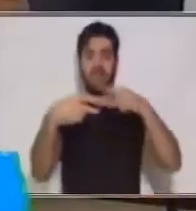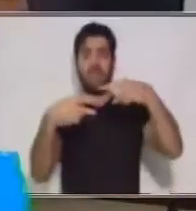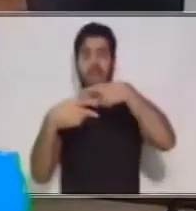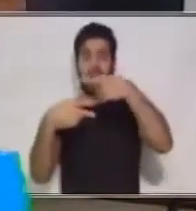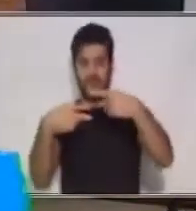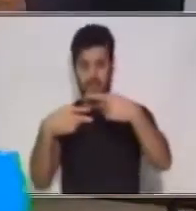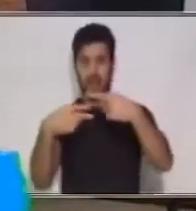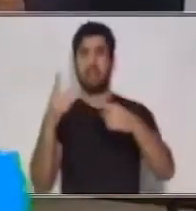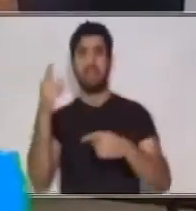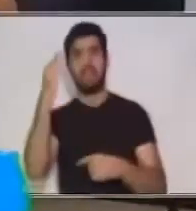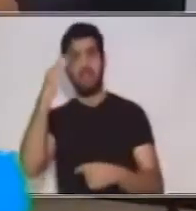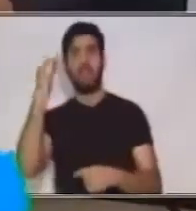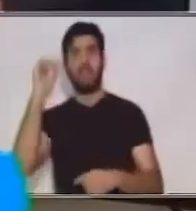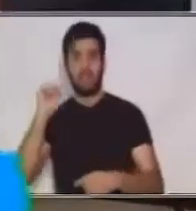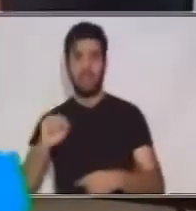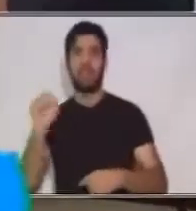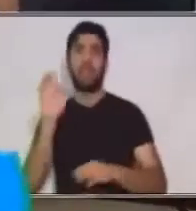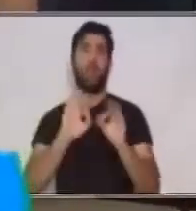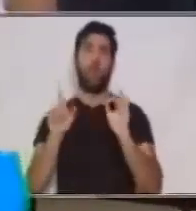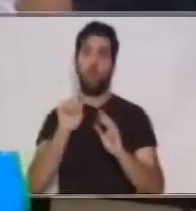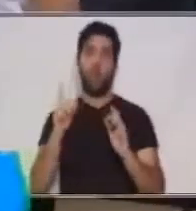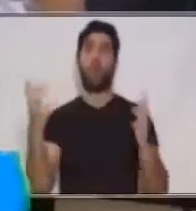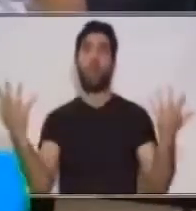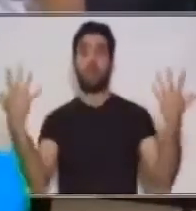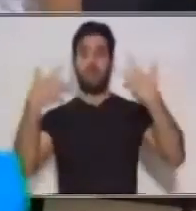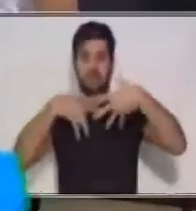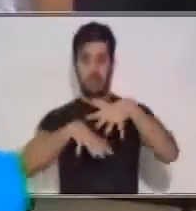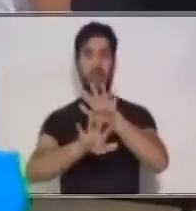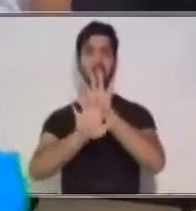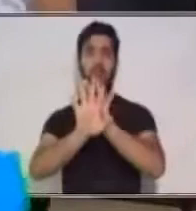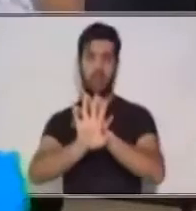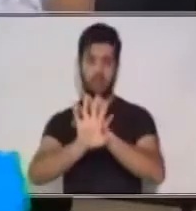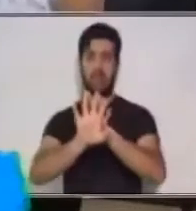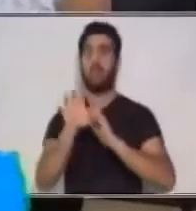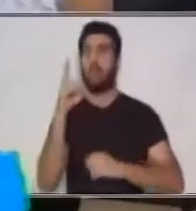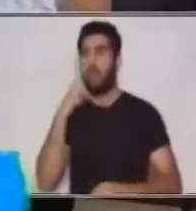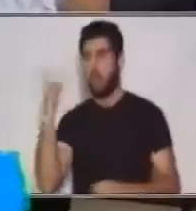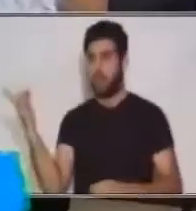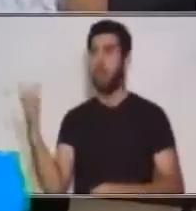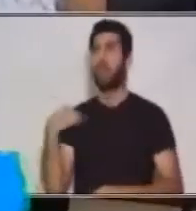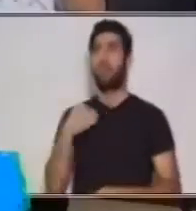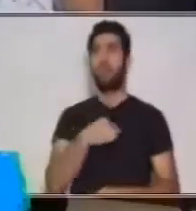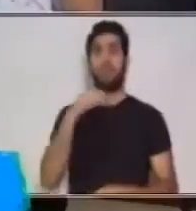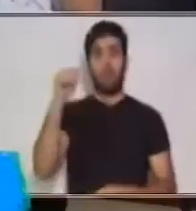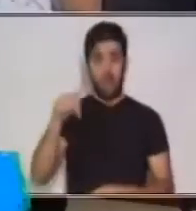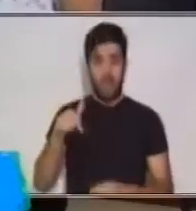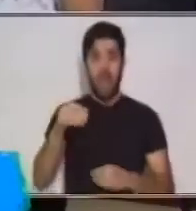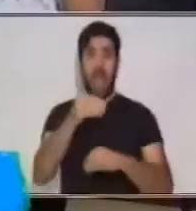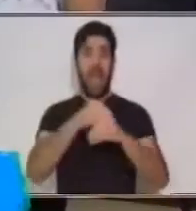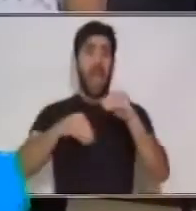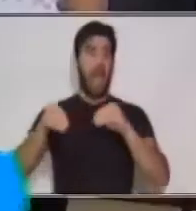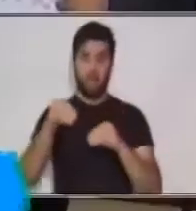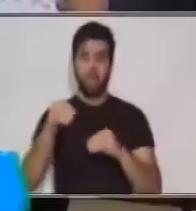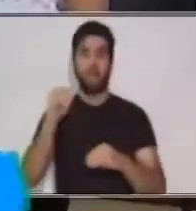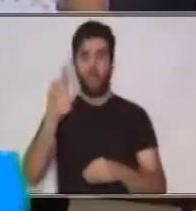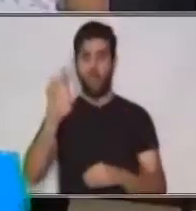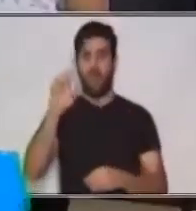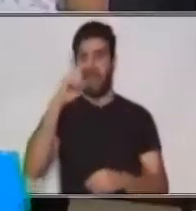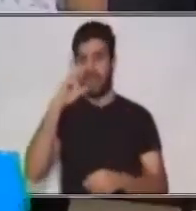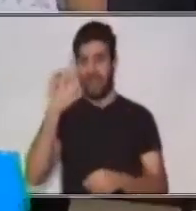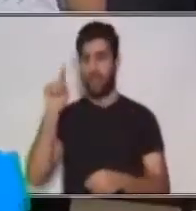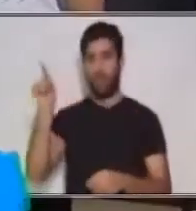son congruentes. Así es. Y entonces hoy nuestro reto empezamos ya a cambiarlo, vamos a empezar a utilizar,